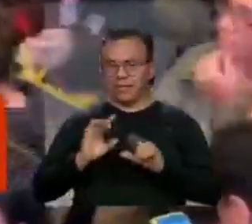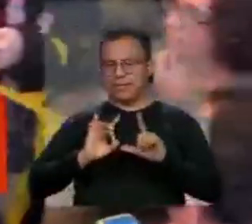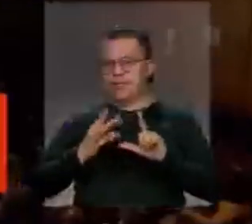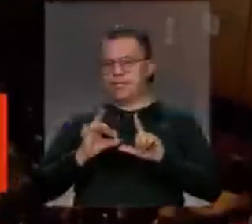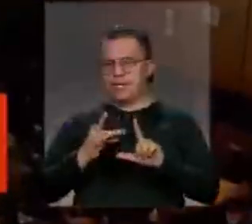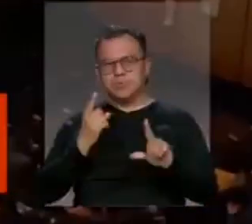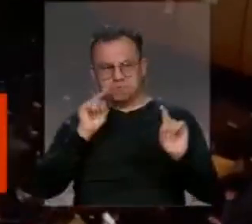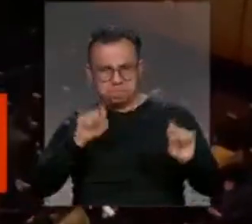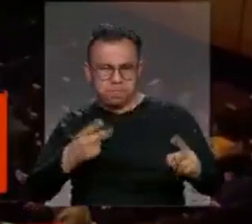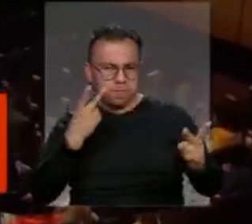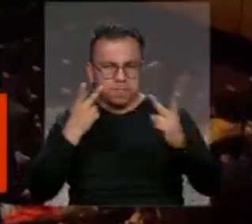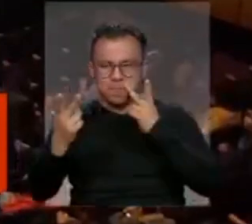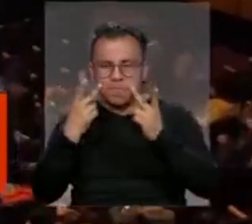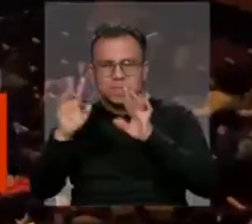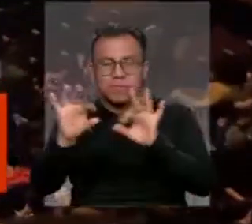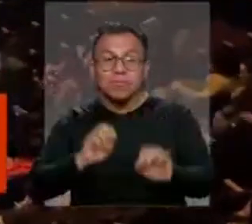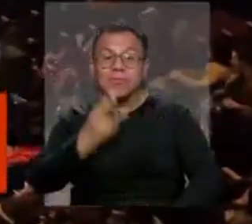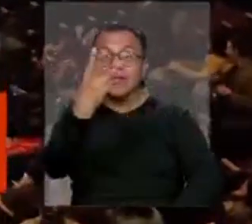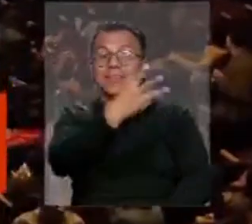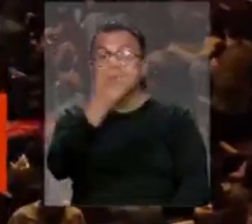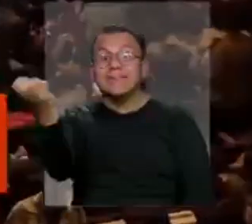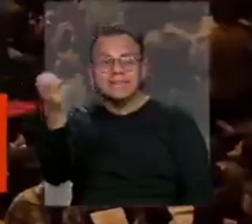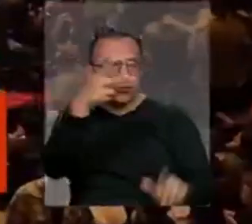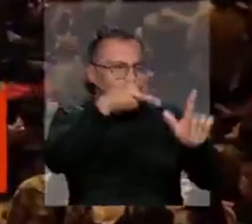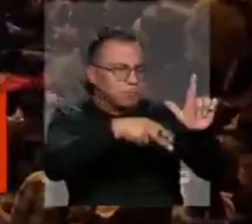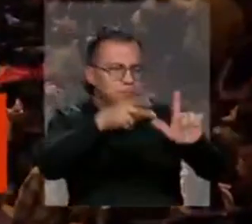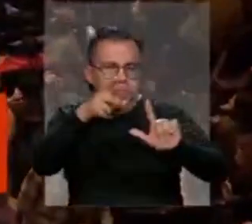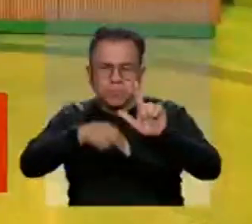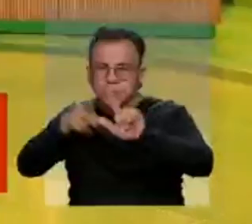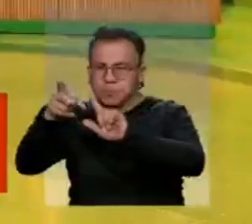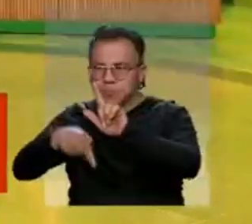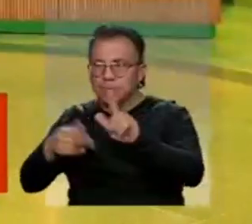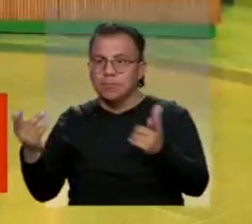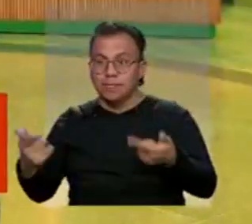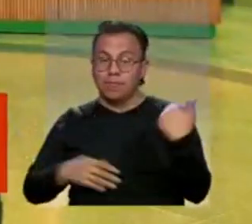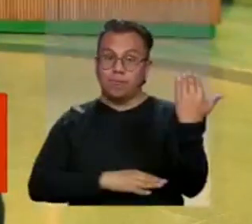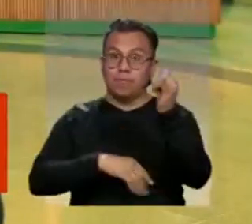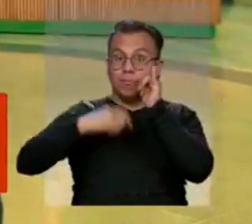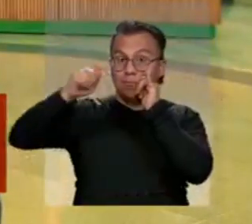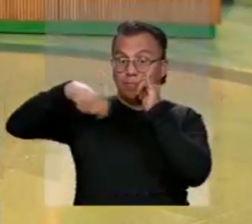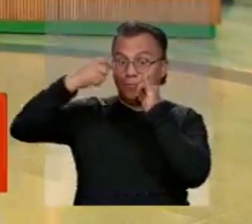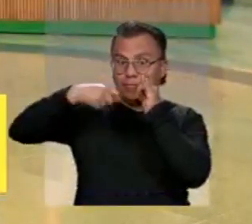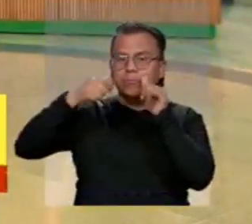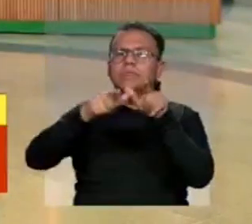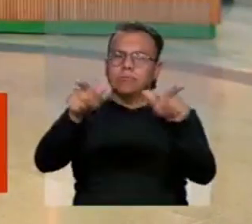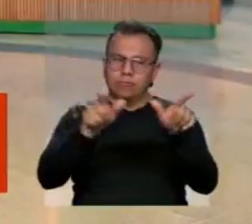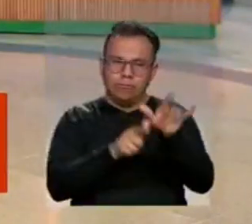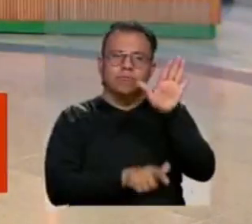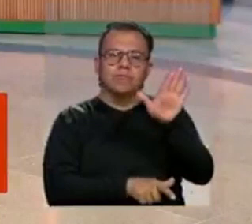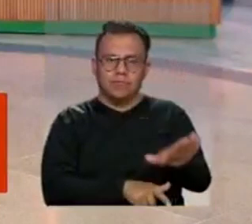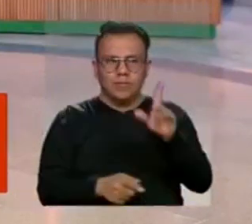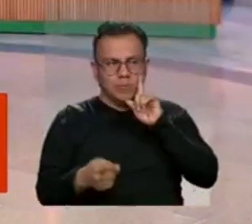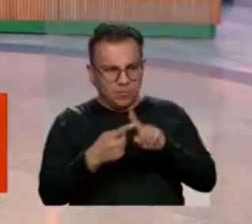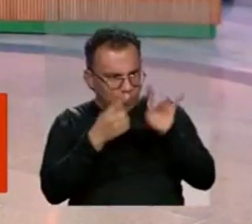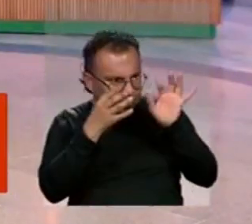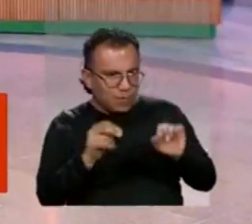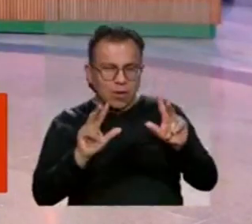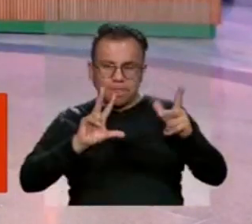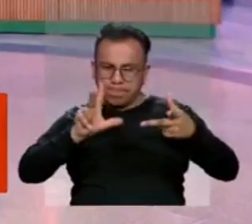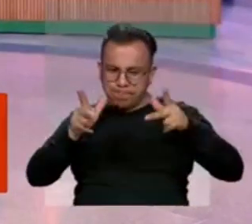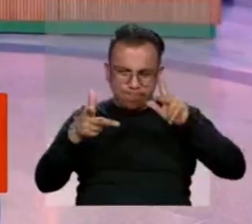para disfrutar de una selección de más de 300 cortometrajes. En la Cinemateca además tenemos el espacio para VR, realidad